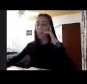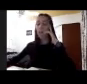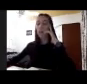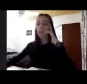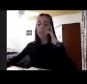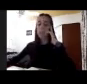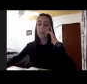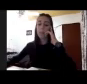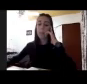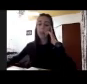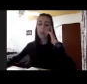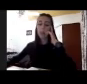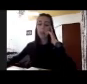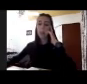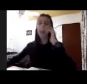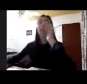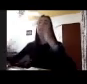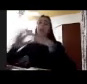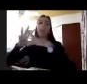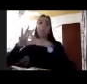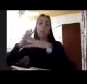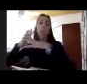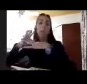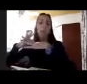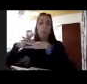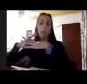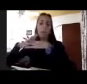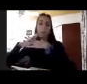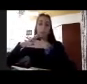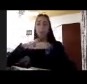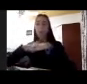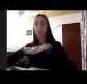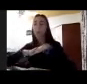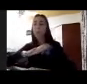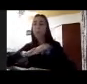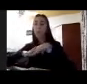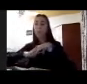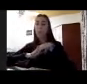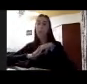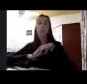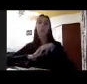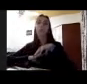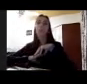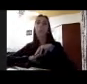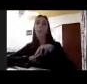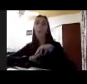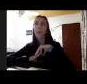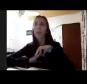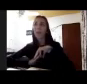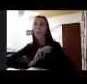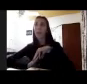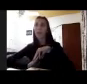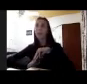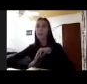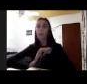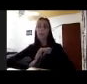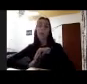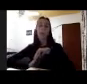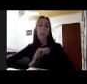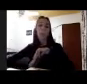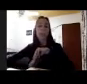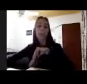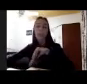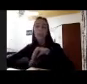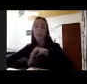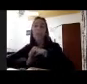También no dejar de pensar que, por ejemplo, el subsuelo es como algo que quizá lo vemos de